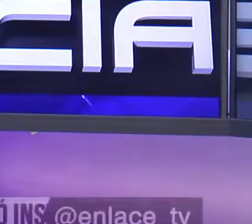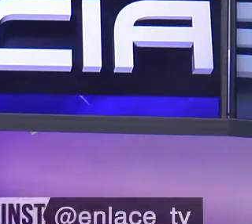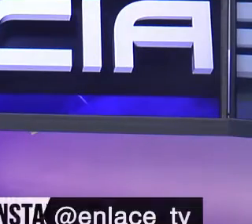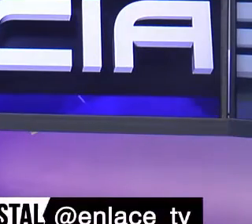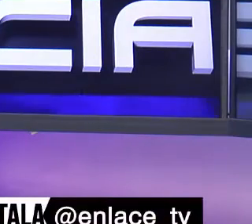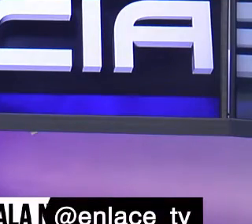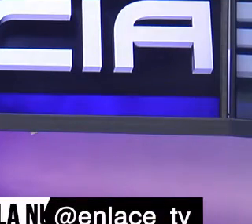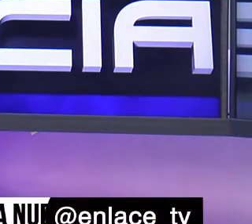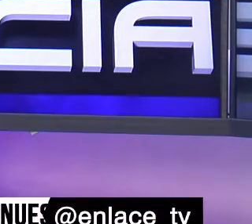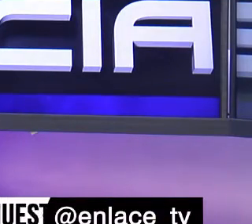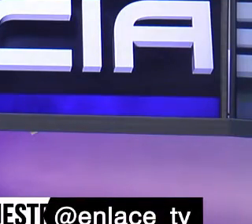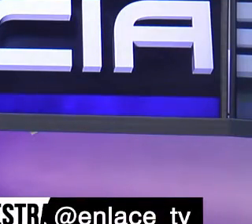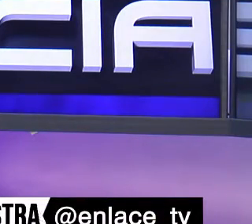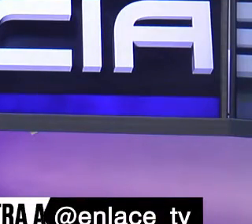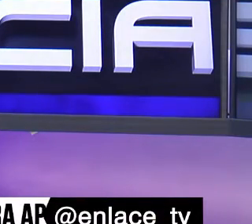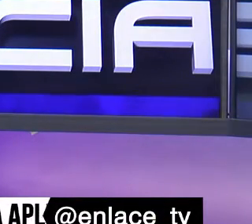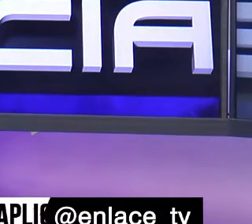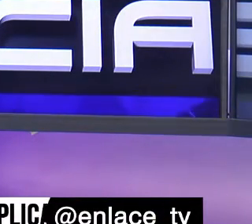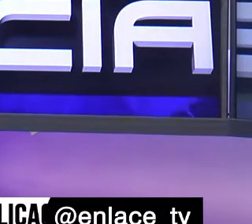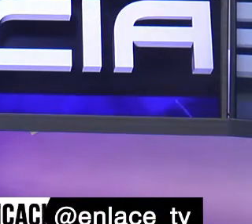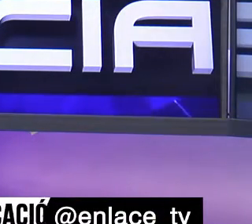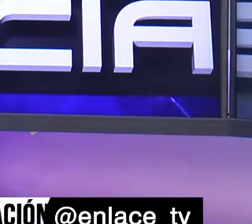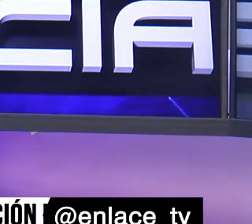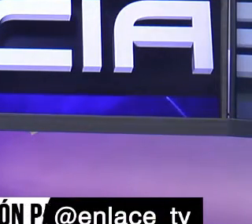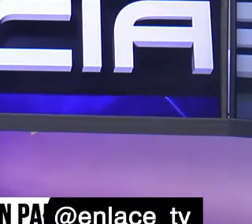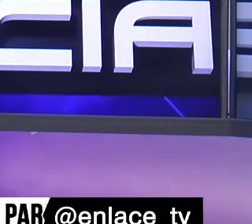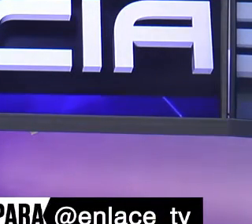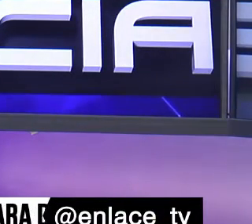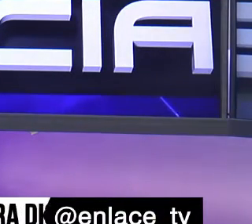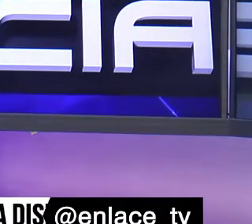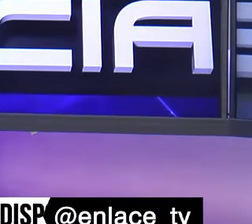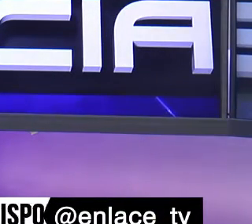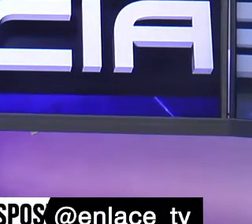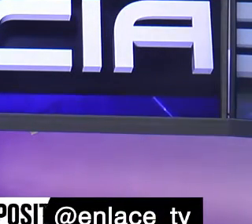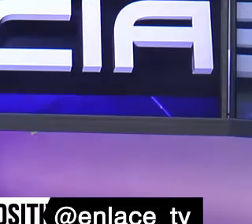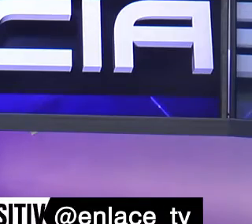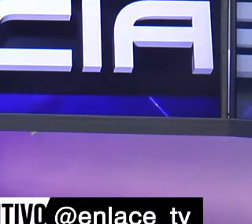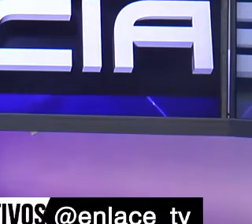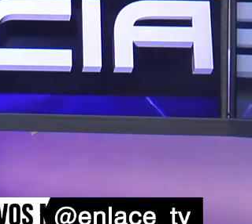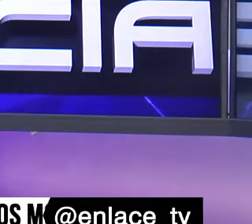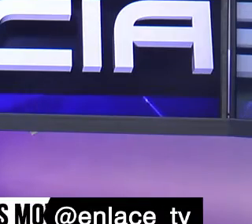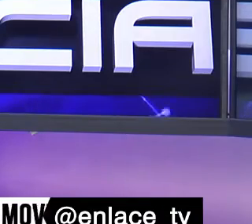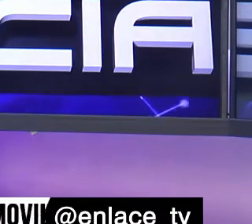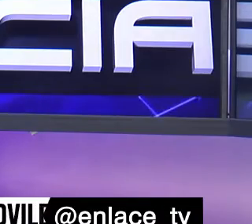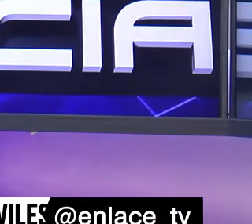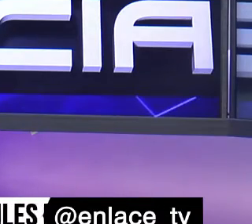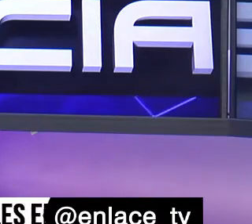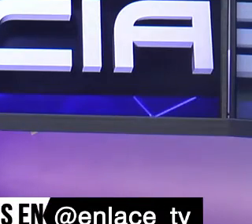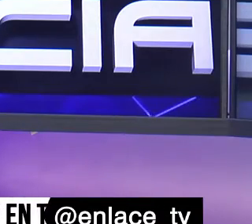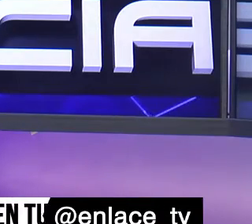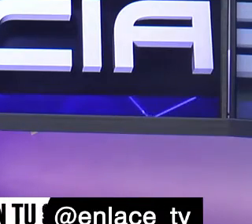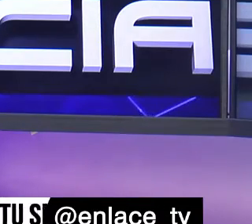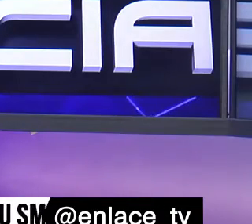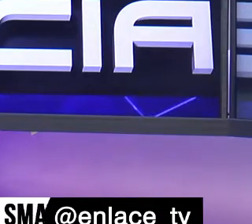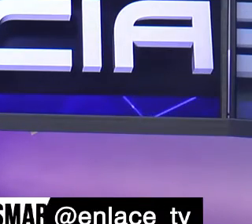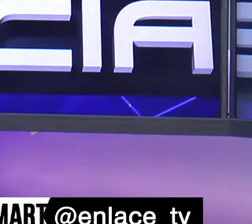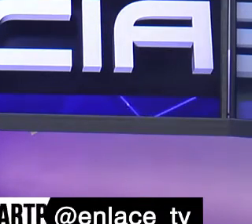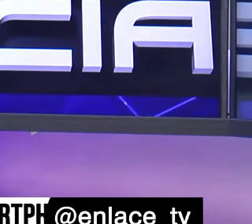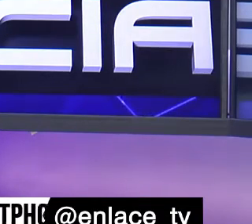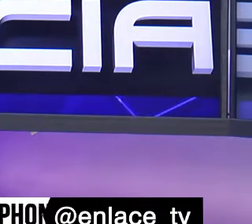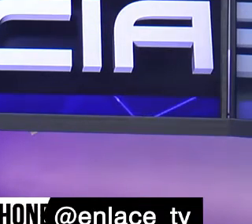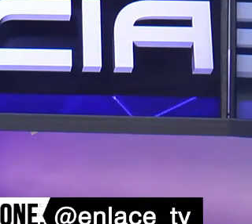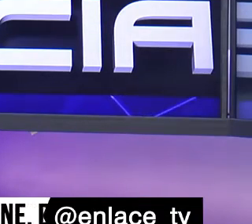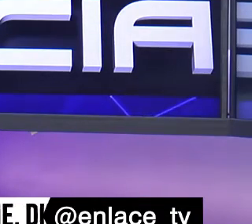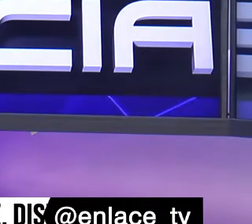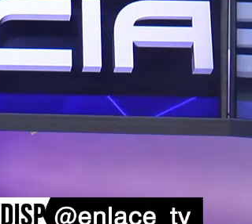6:30 en punto, bienvenidos a una edición más del noticiero que usted quiere ver el fin de semana. Gracias por estar con nosotros para que juntos conozcamos los hechos más